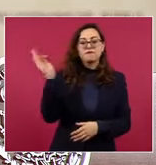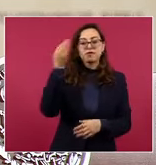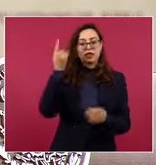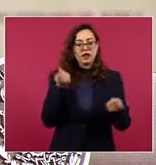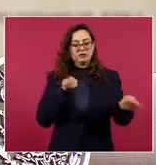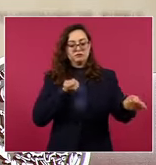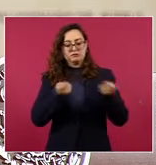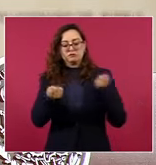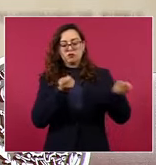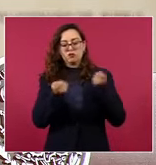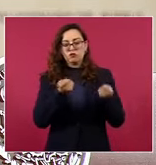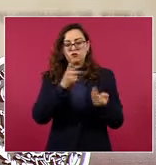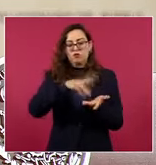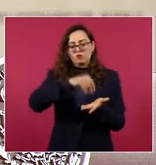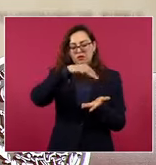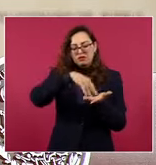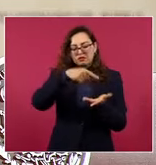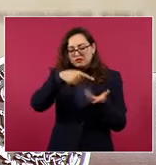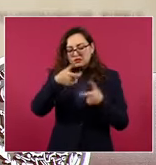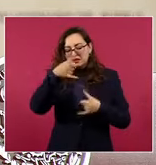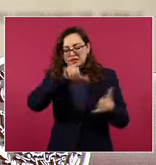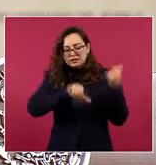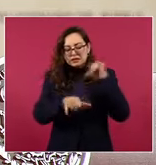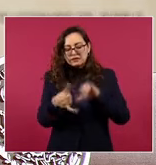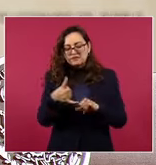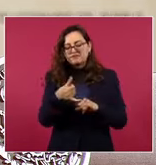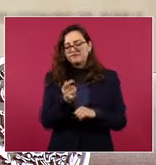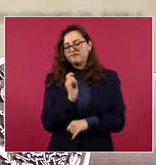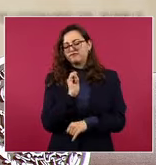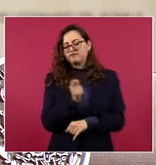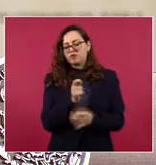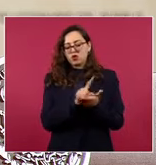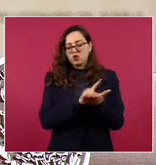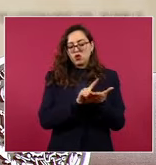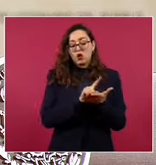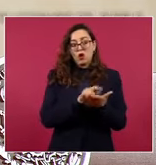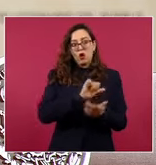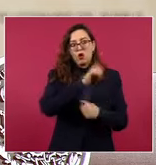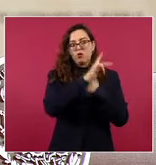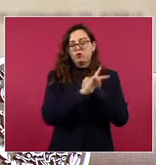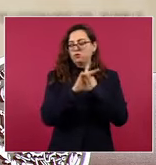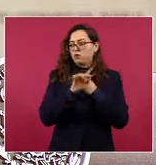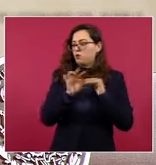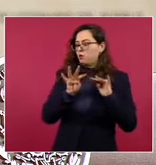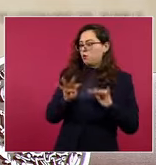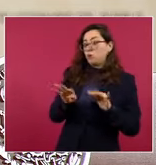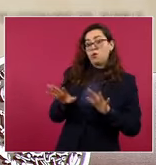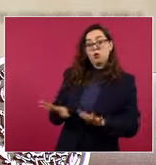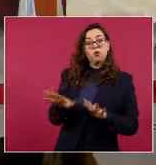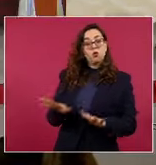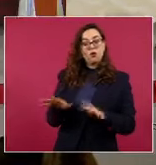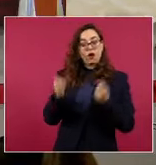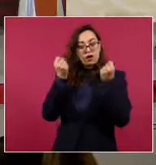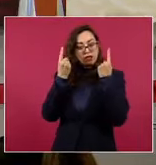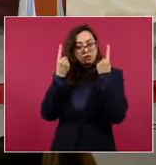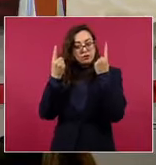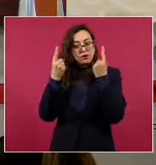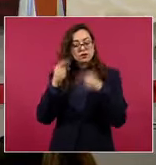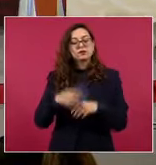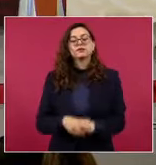Precursores Químicos, considerada como un ejemplo mundial. Este ordenamiento promulgado va